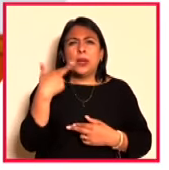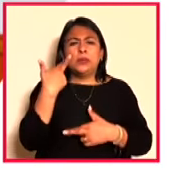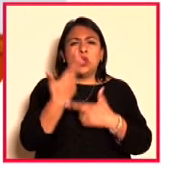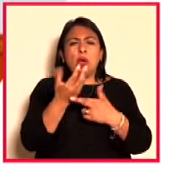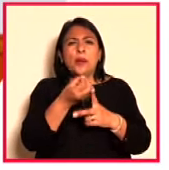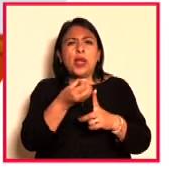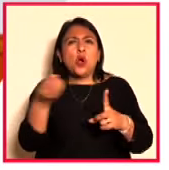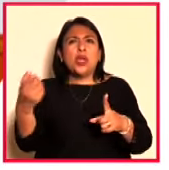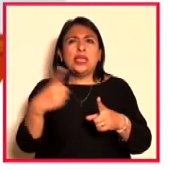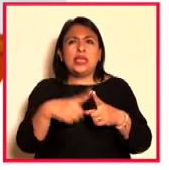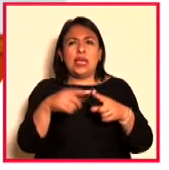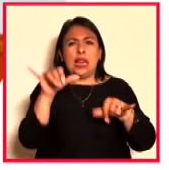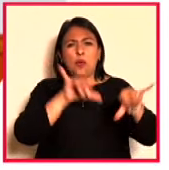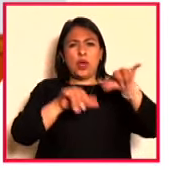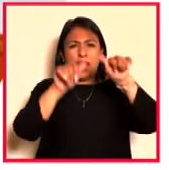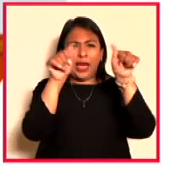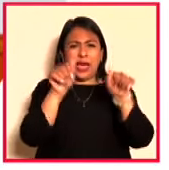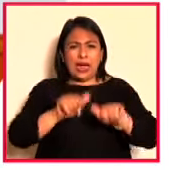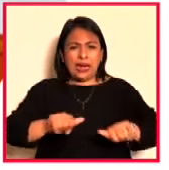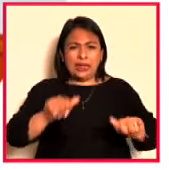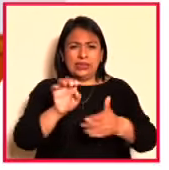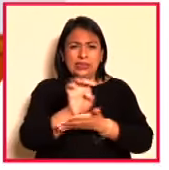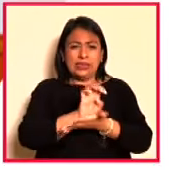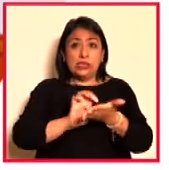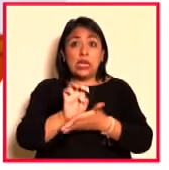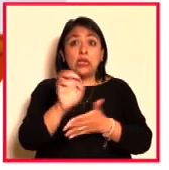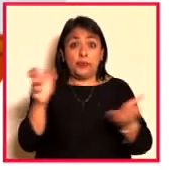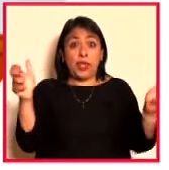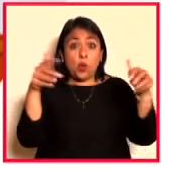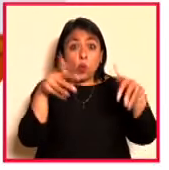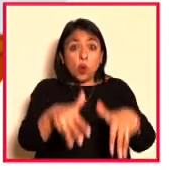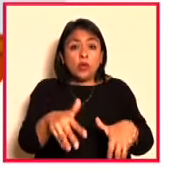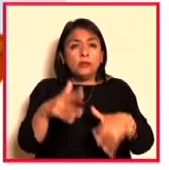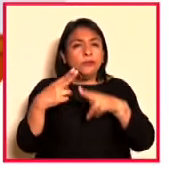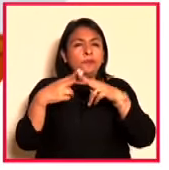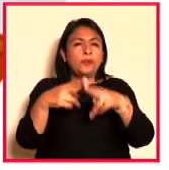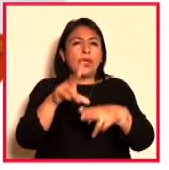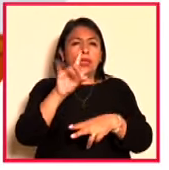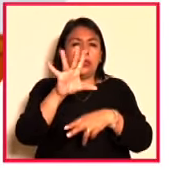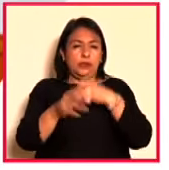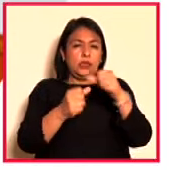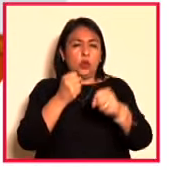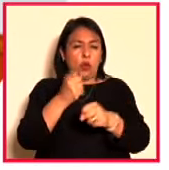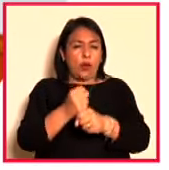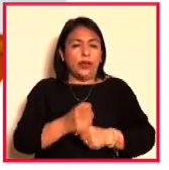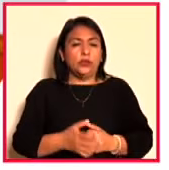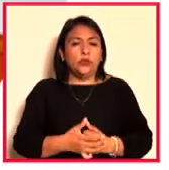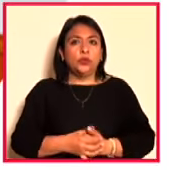Artes Escénicas Jerzy Grotowski, que con este encuentro conmemora 35 años.